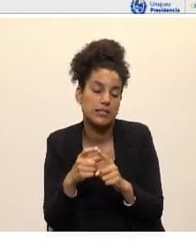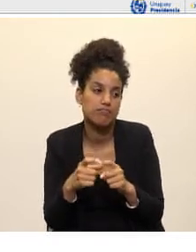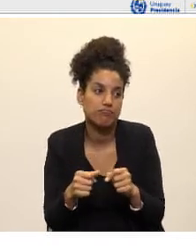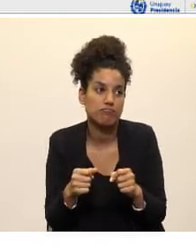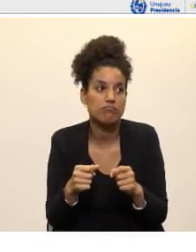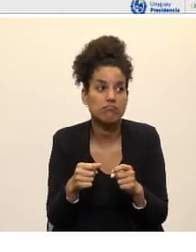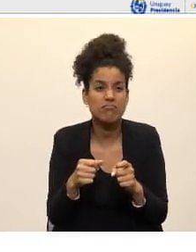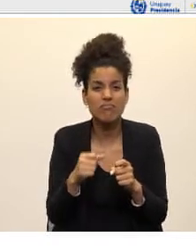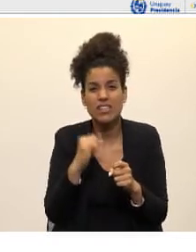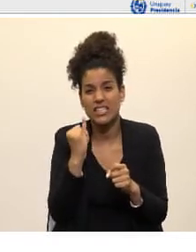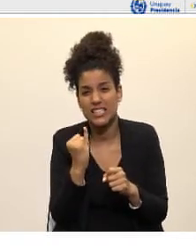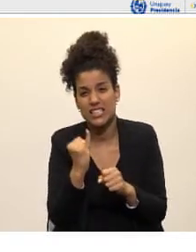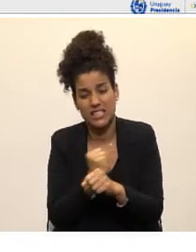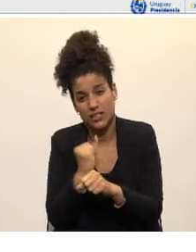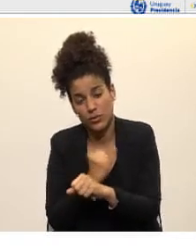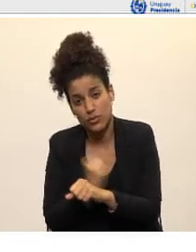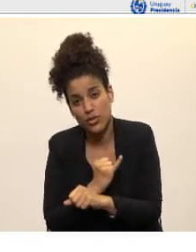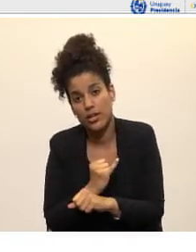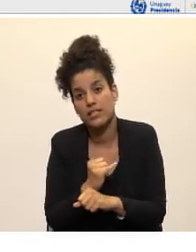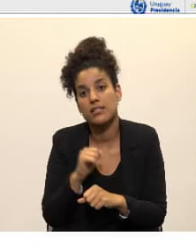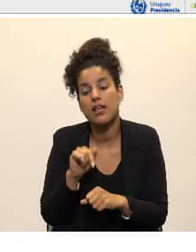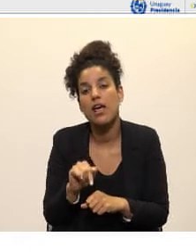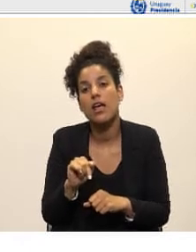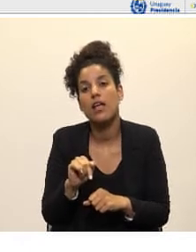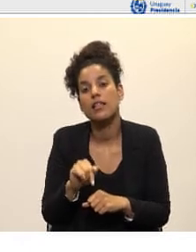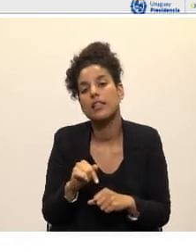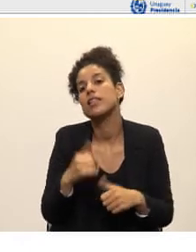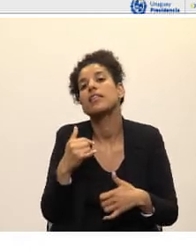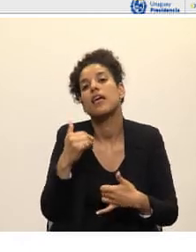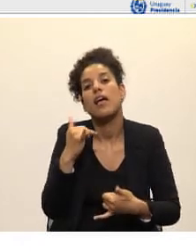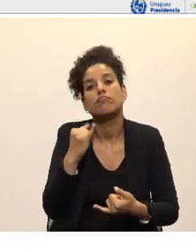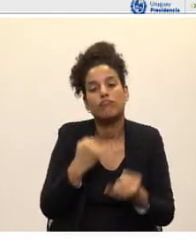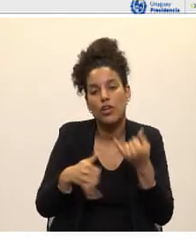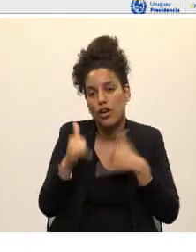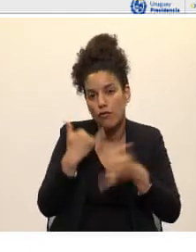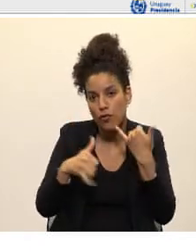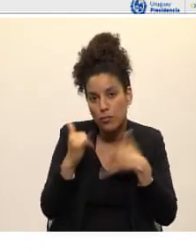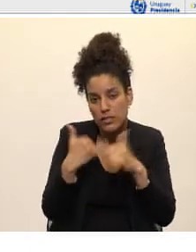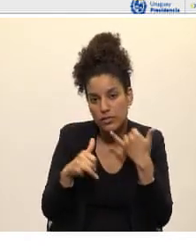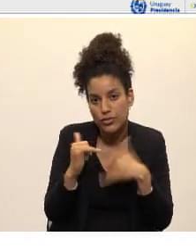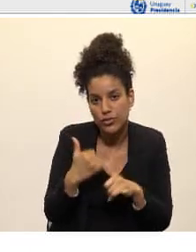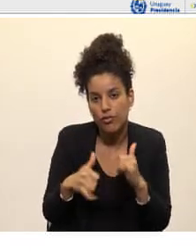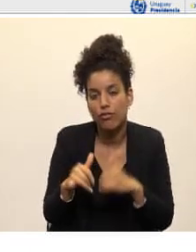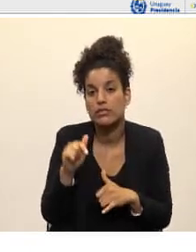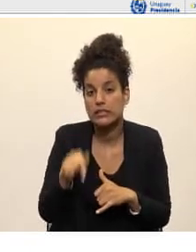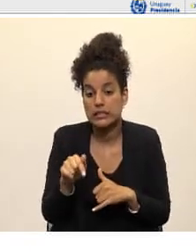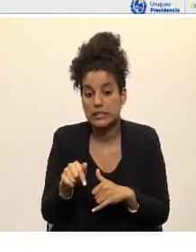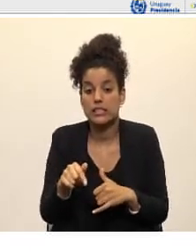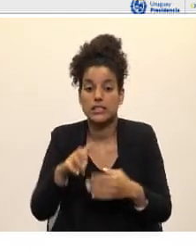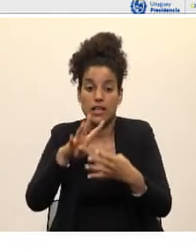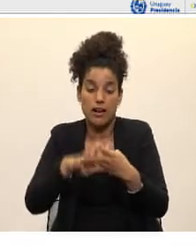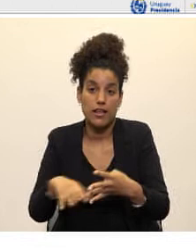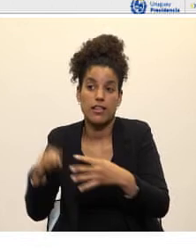profesional docente y directivo desde la formación situada, desde las comunidades de prácticas, de estas redes